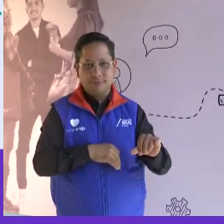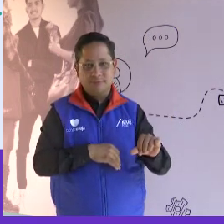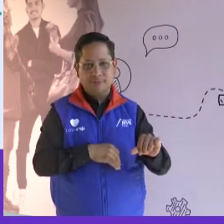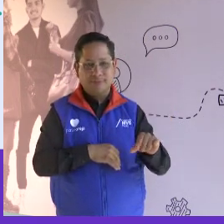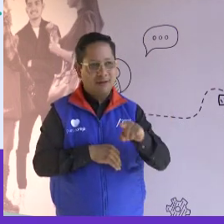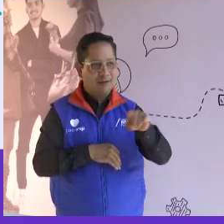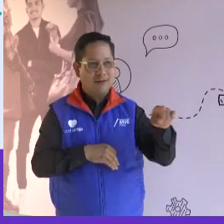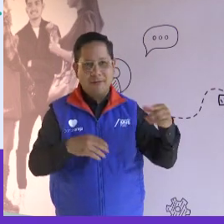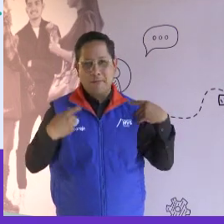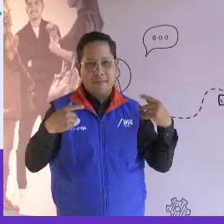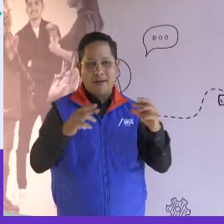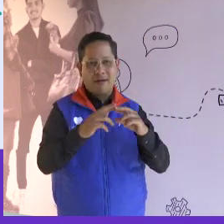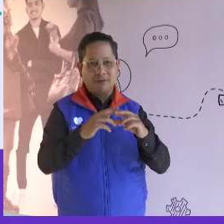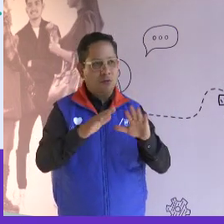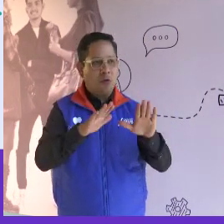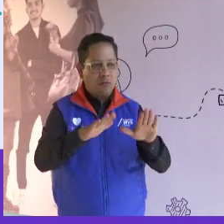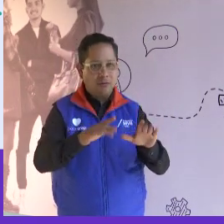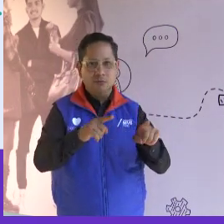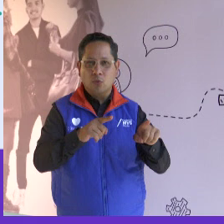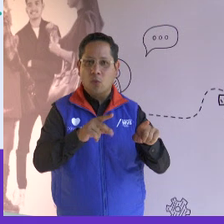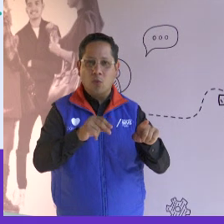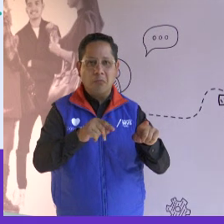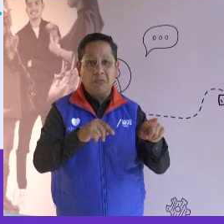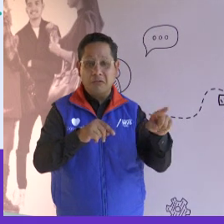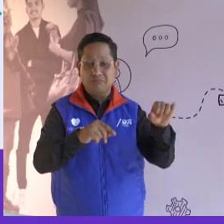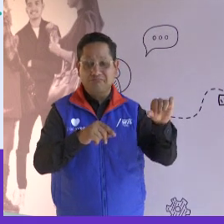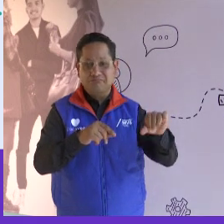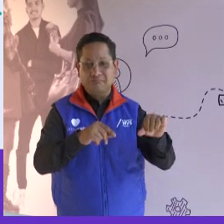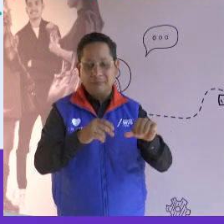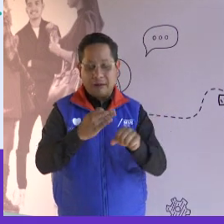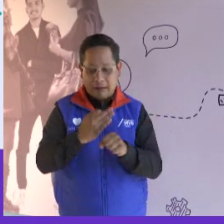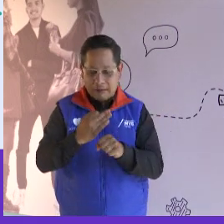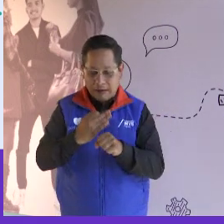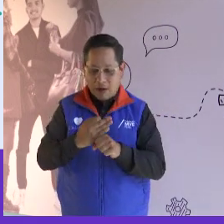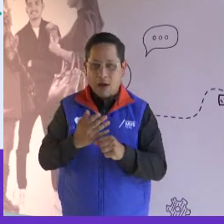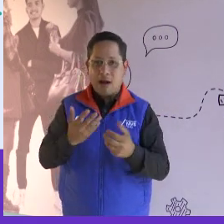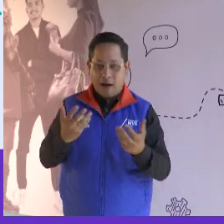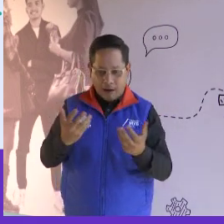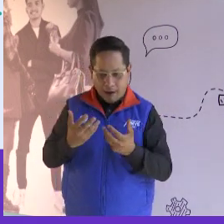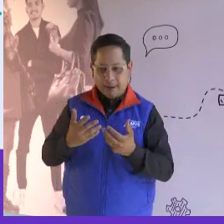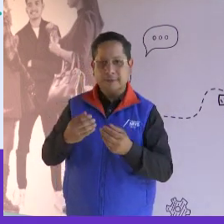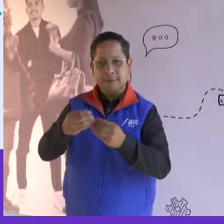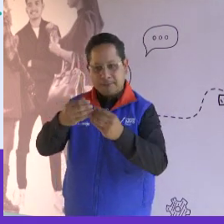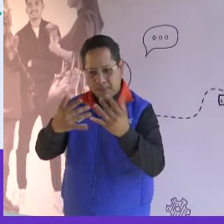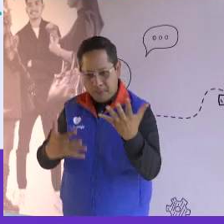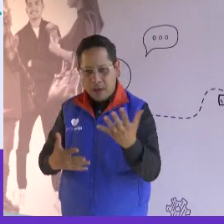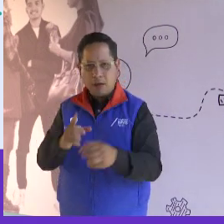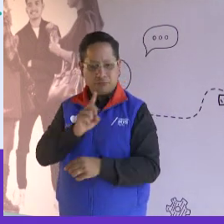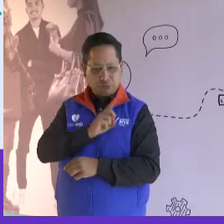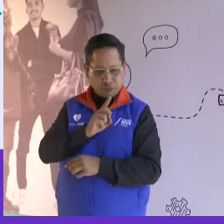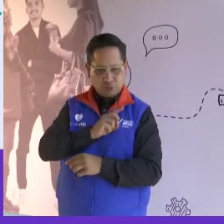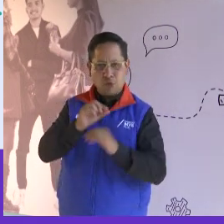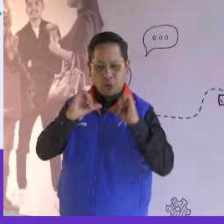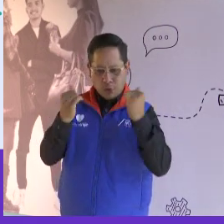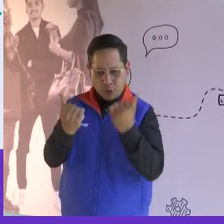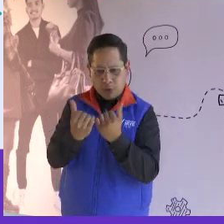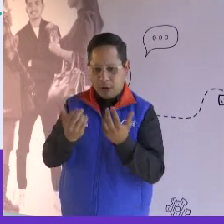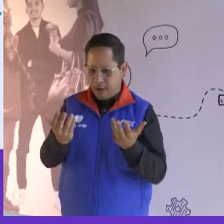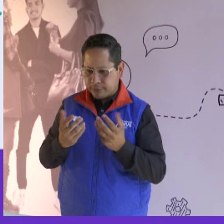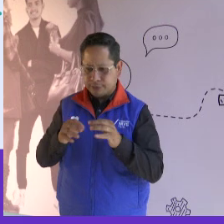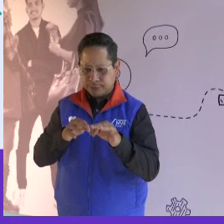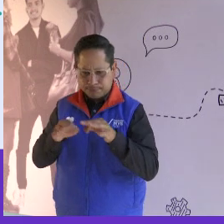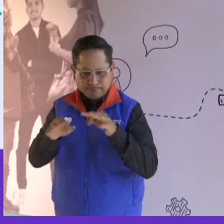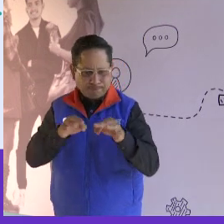sinergias, zapatero a tus zapatos, los dos pueden hacer papeles totalmente autónomos y reconocidos y al mismo